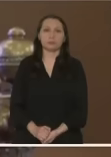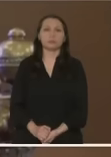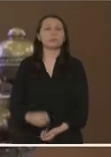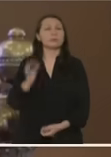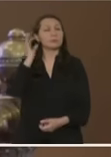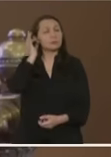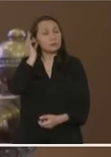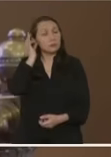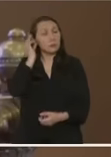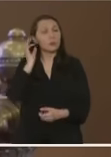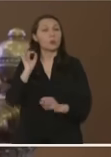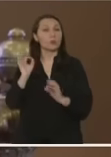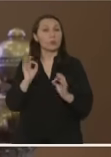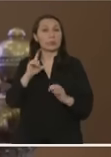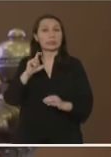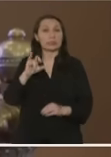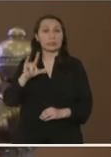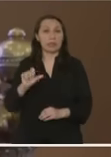Señora Cecilia Morel,